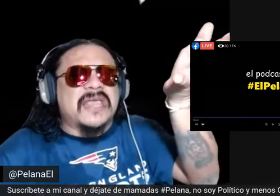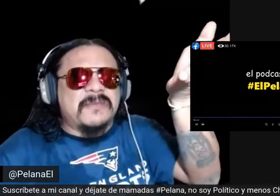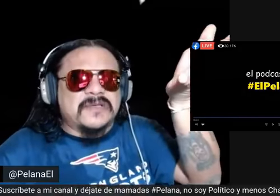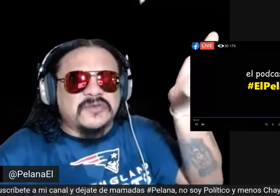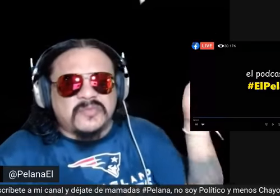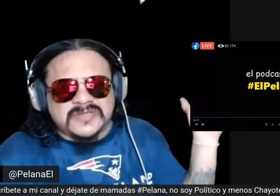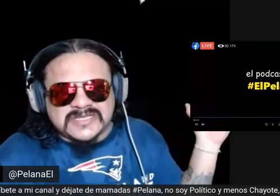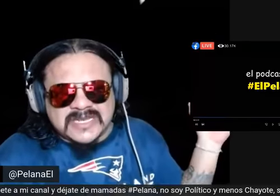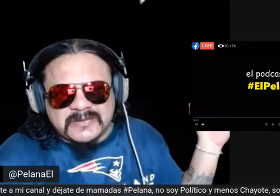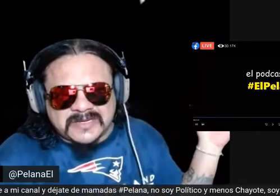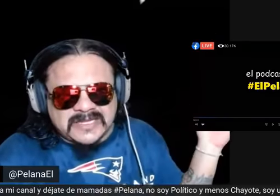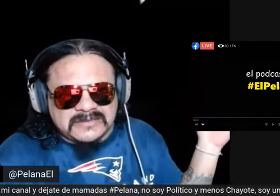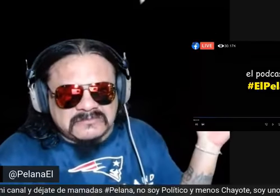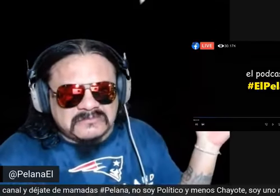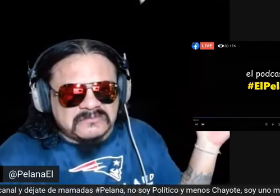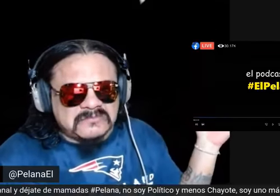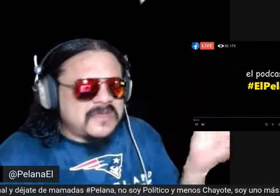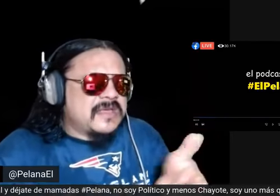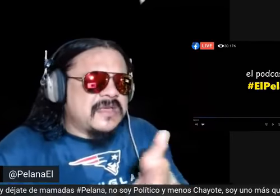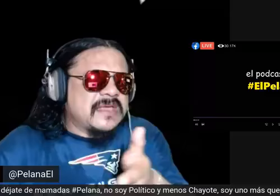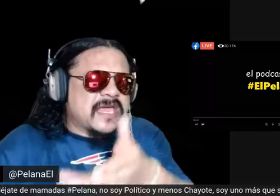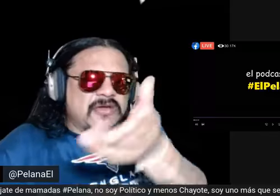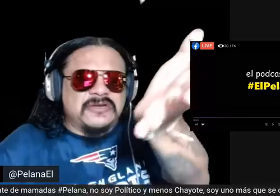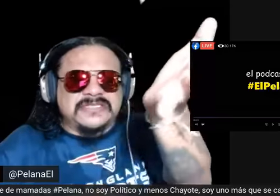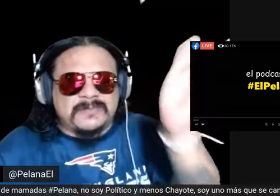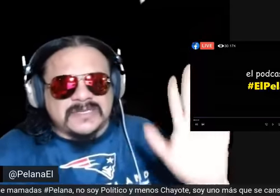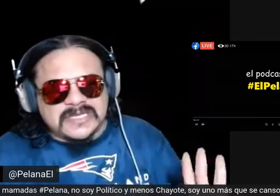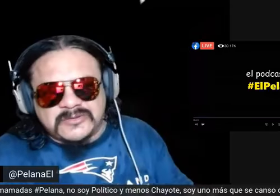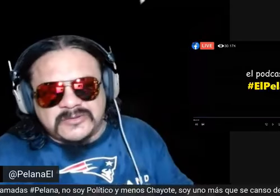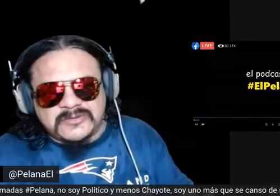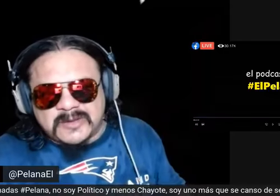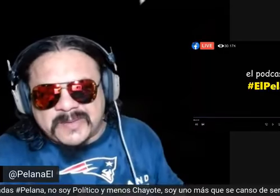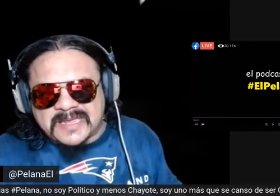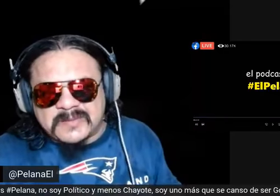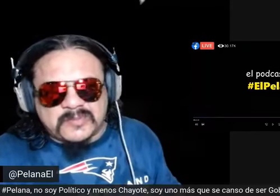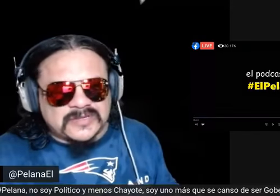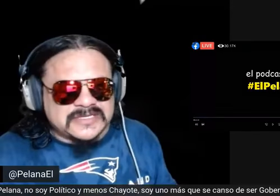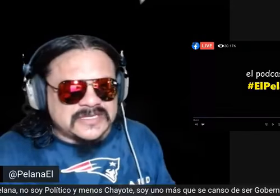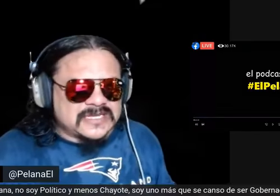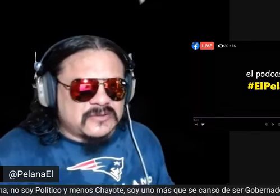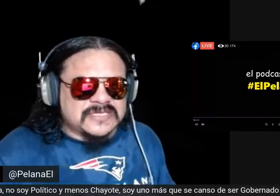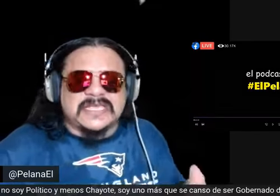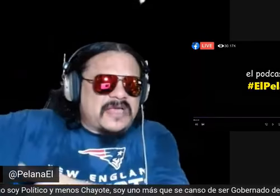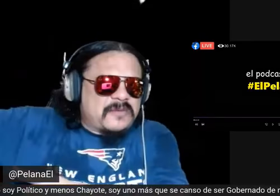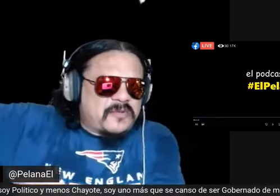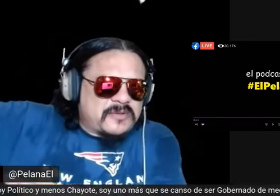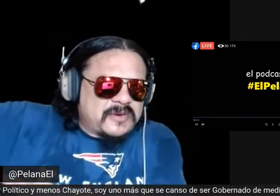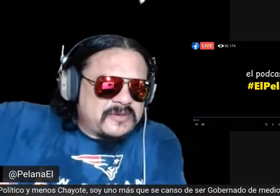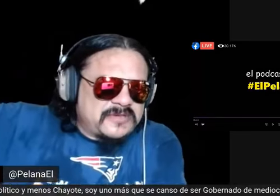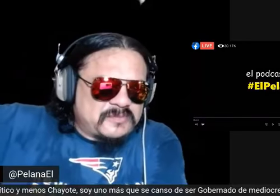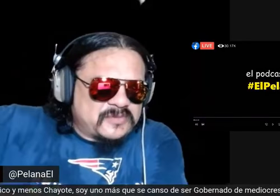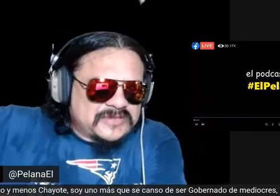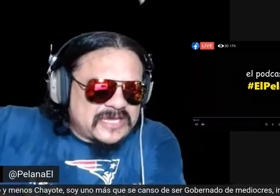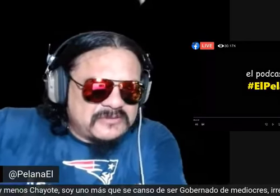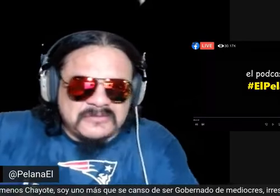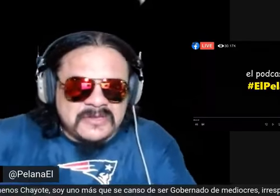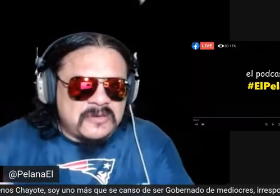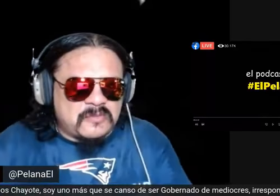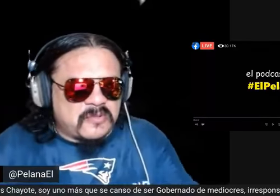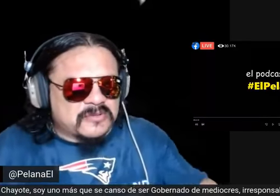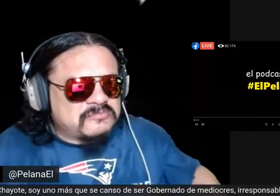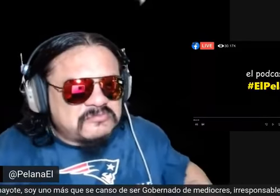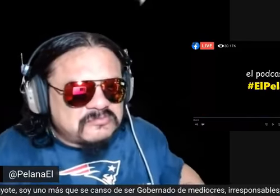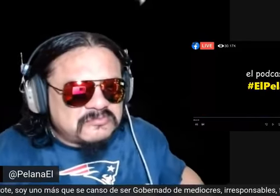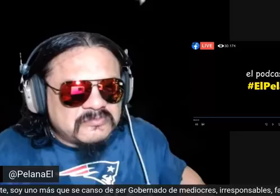¿qué le pasó por decir la verdad? ¿Qué no le está pasando al peje por decir las cosas? ¿Qué no le pasó al pobre diputado